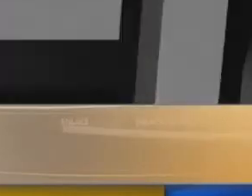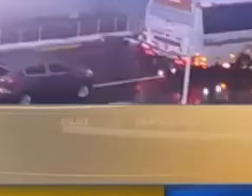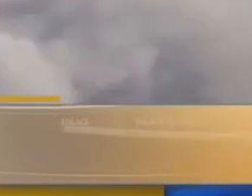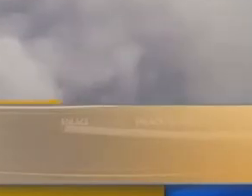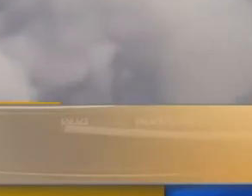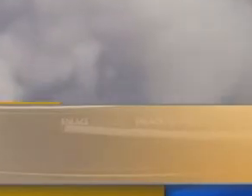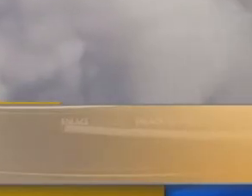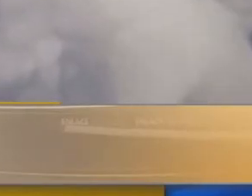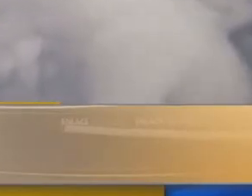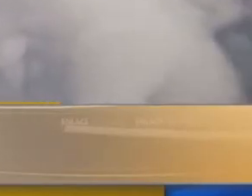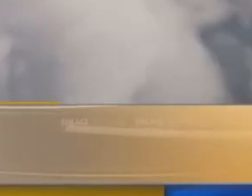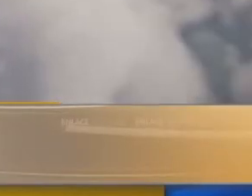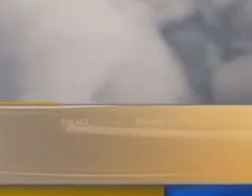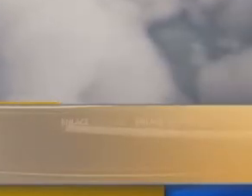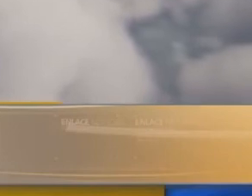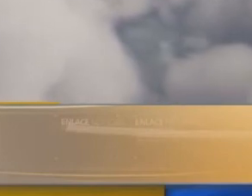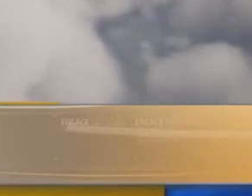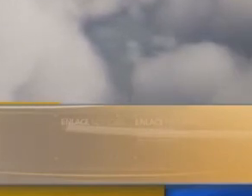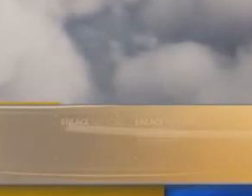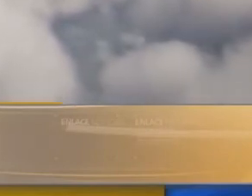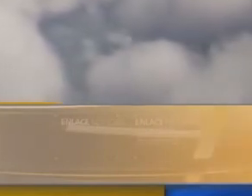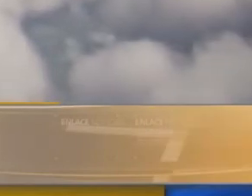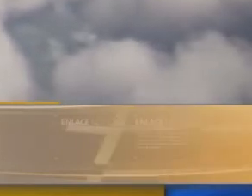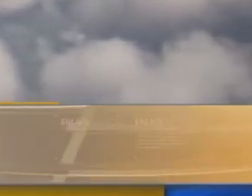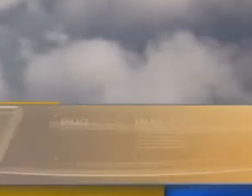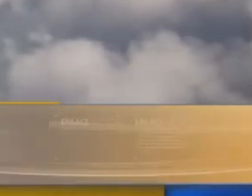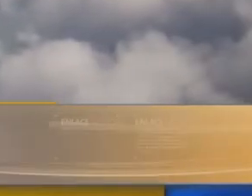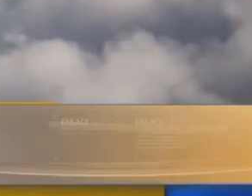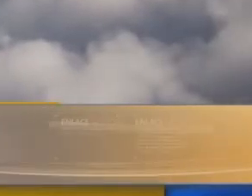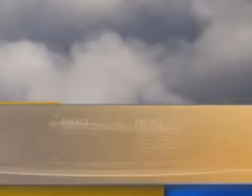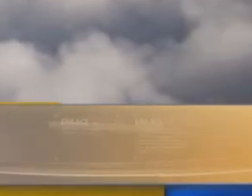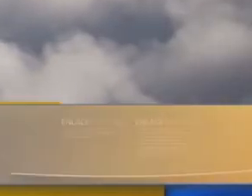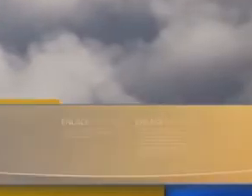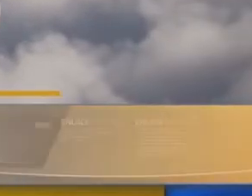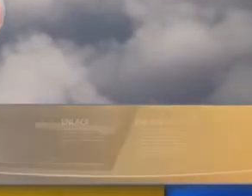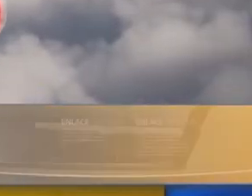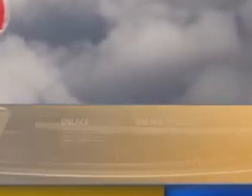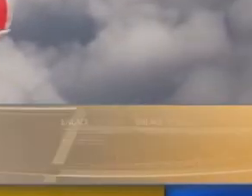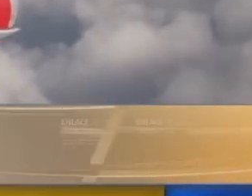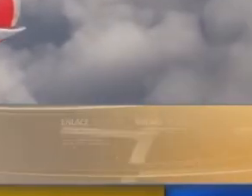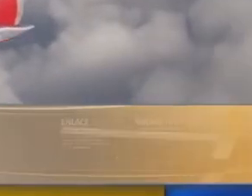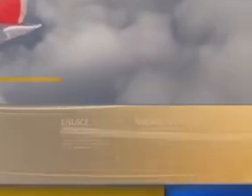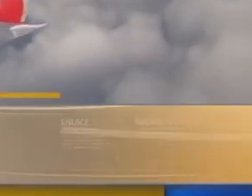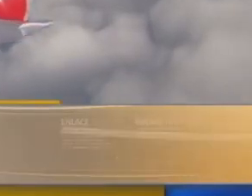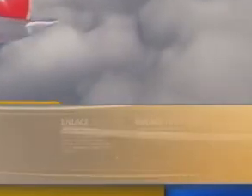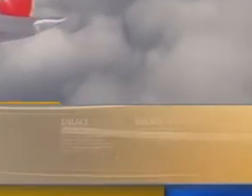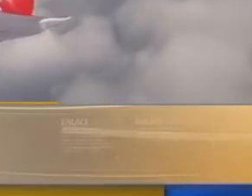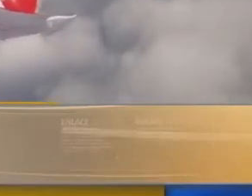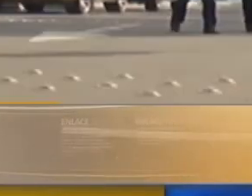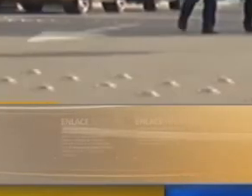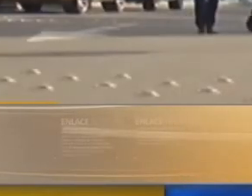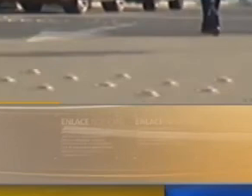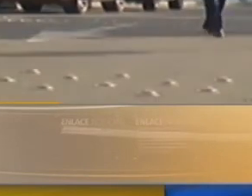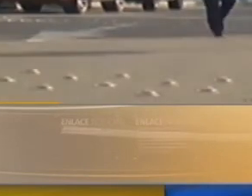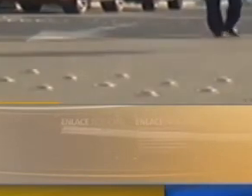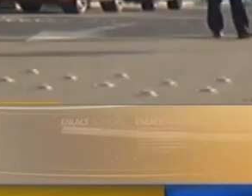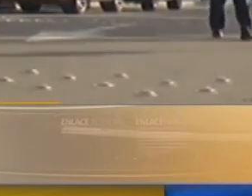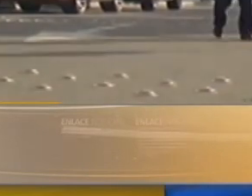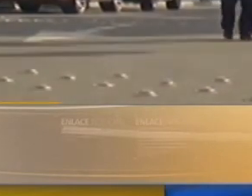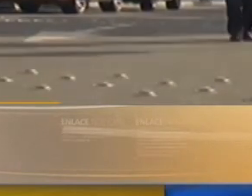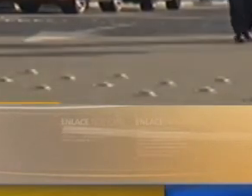damnificados. Usuaria de Avianca denuncia que esa aerolínea canceló ayer su vuelo a Bogotá por falta de una azafata. Esta situación hizo que perdiera su cita